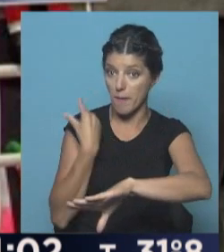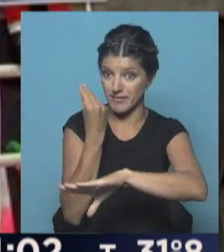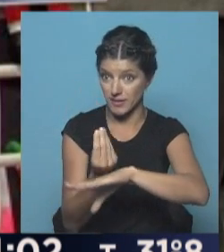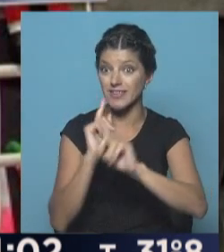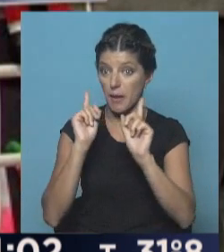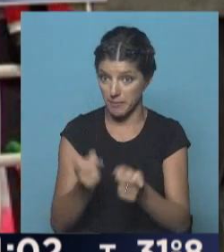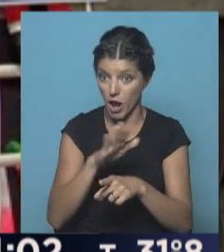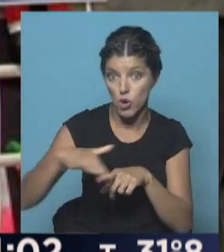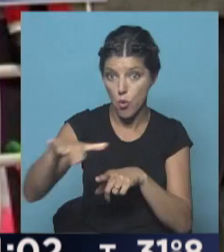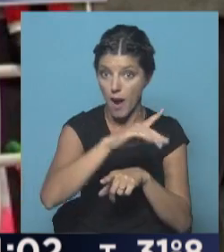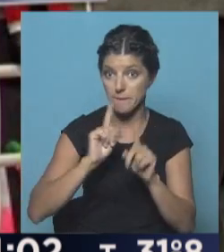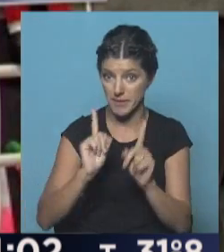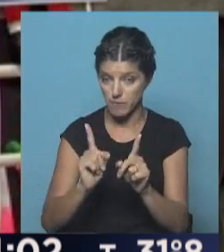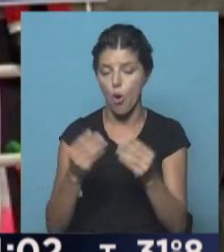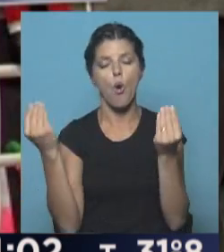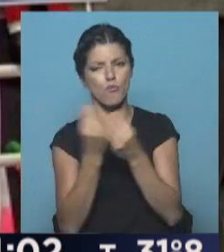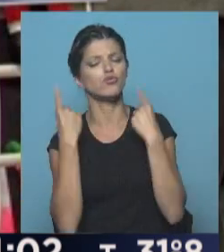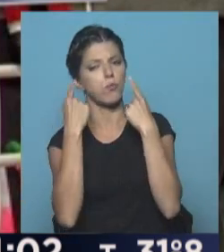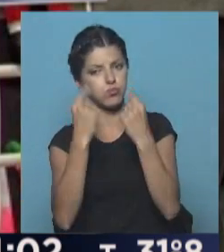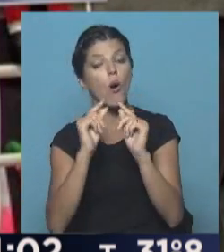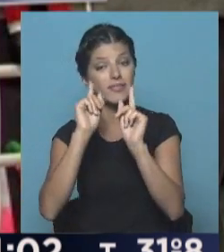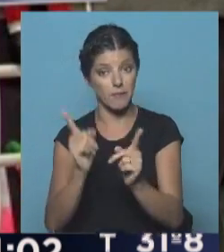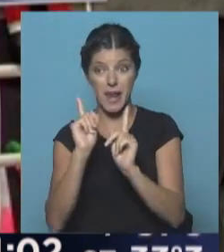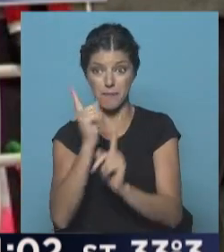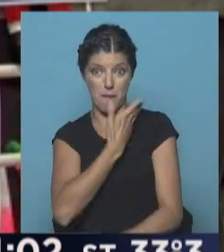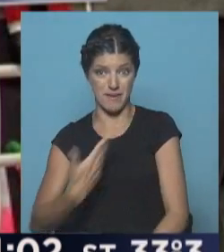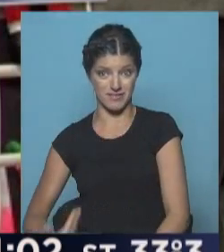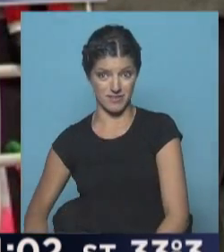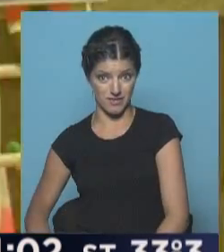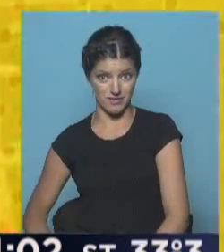ese lugar, hubo ola de repudios, incluido el de la propia presidenta, Michelle Bachelet.